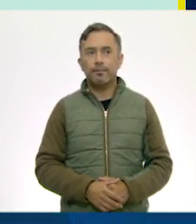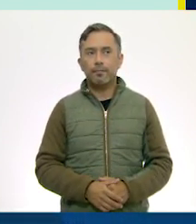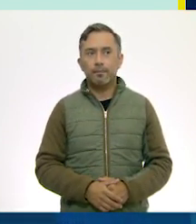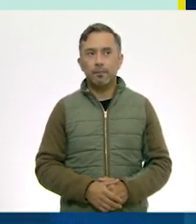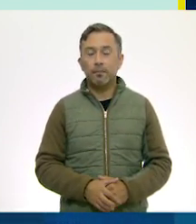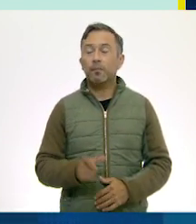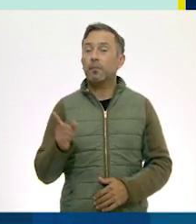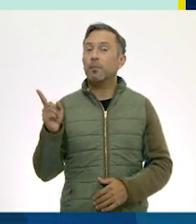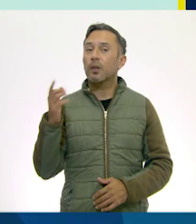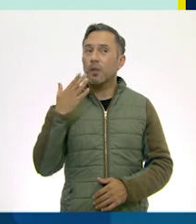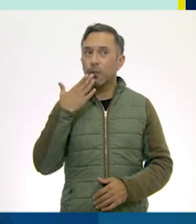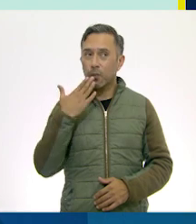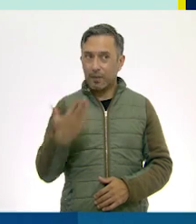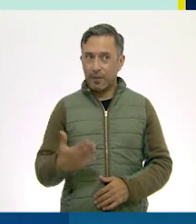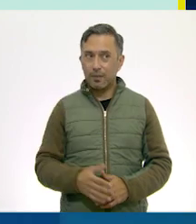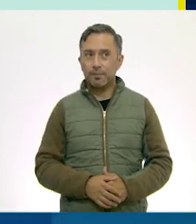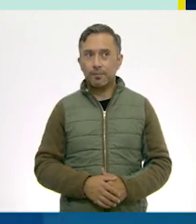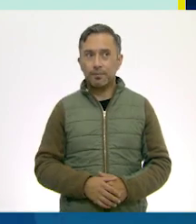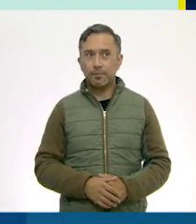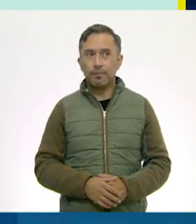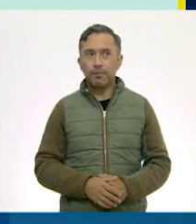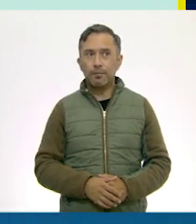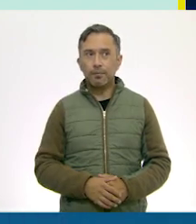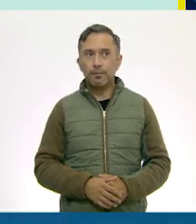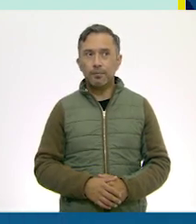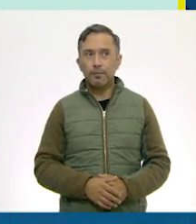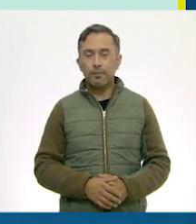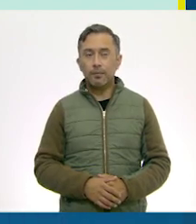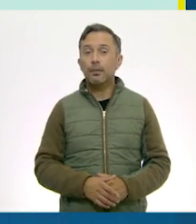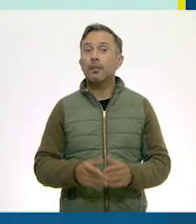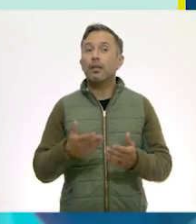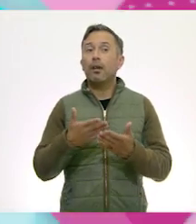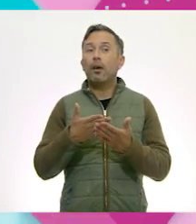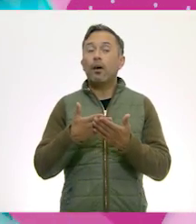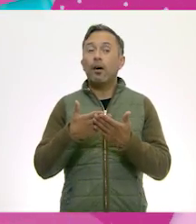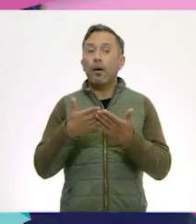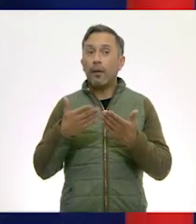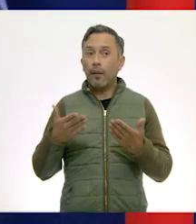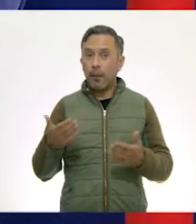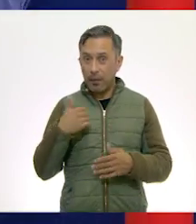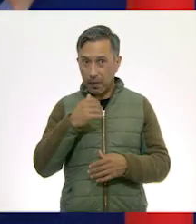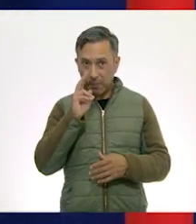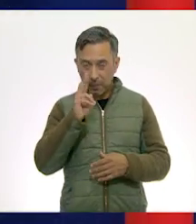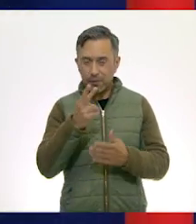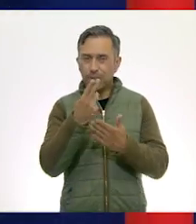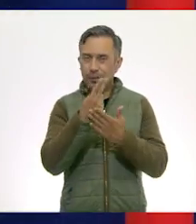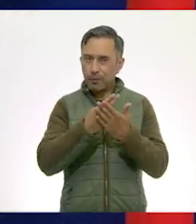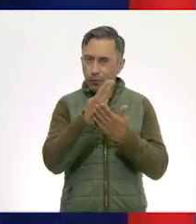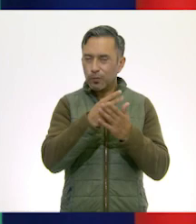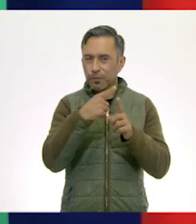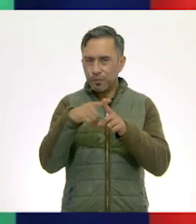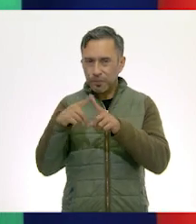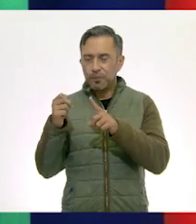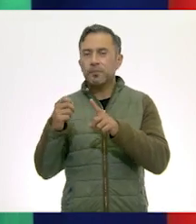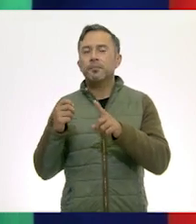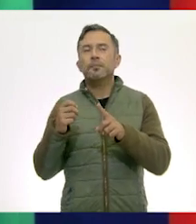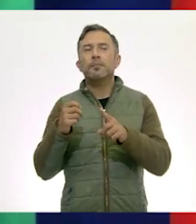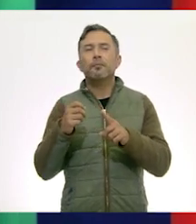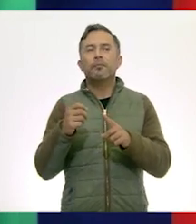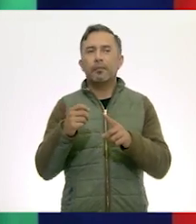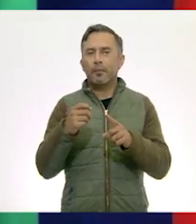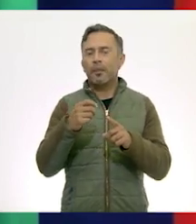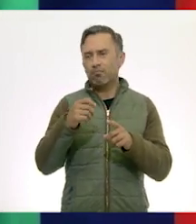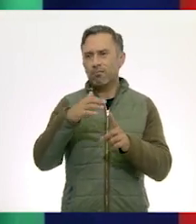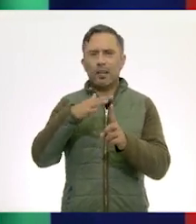Muy bien. Ahora que tenemos diversos dibujos, paisajes e imágenes a